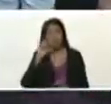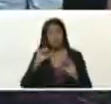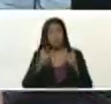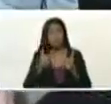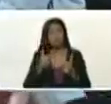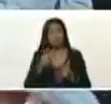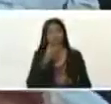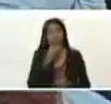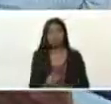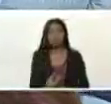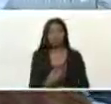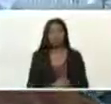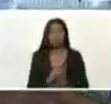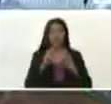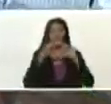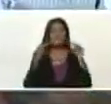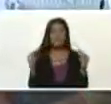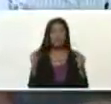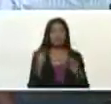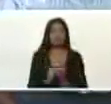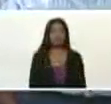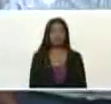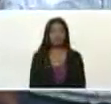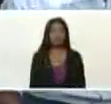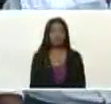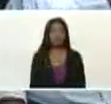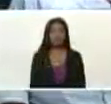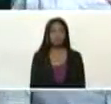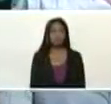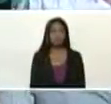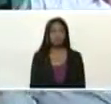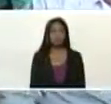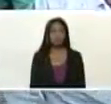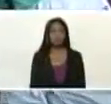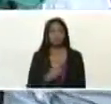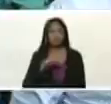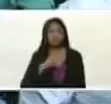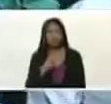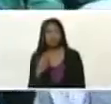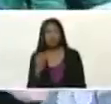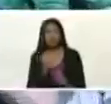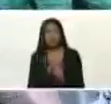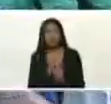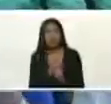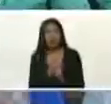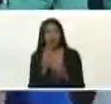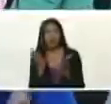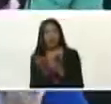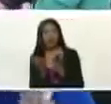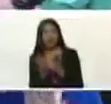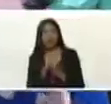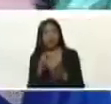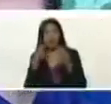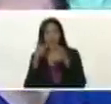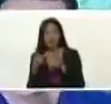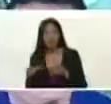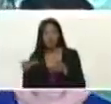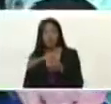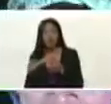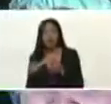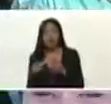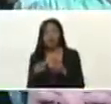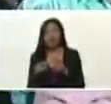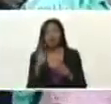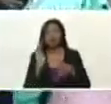las navidades en paz. Por un lado trabajo, el estudio, y por otro lado la rumba. ¿Quién está de acuerdo